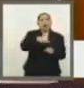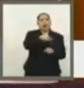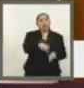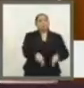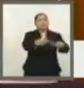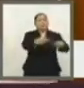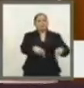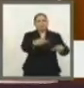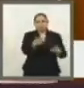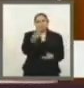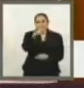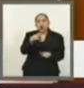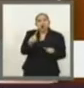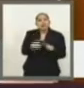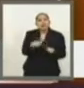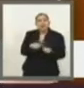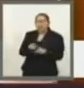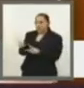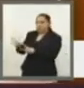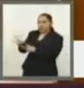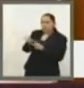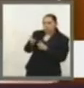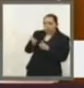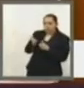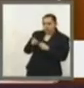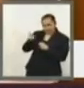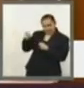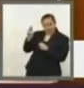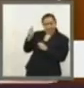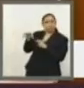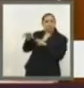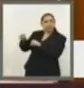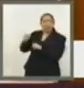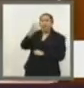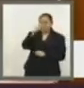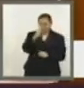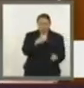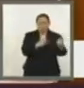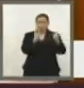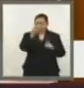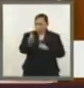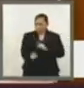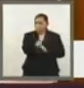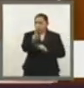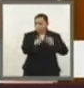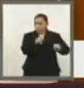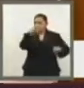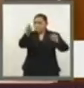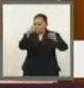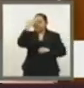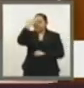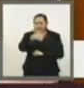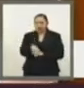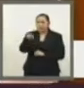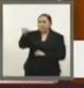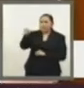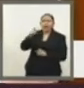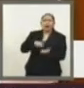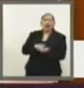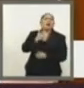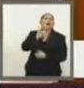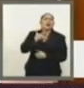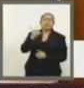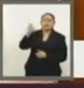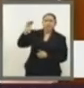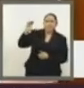roba. Pero al menos en los pueblos todo el mundo sabe dónde lo venden. Es una atrocidad espantosa, lo